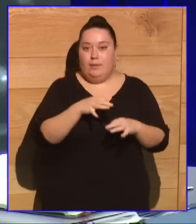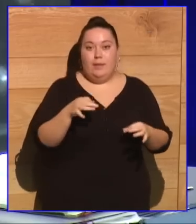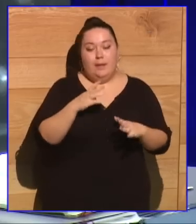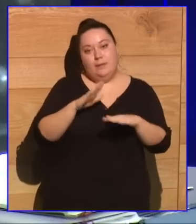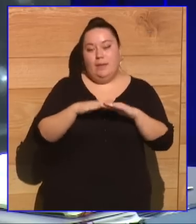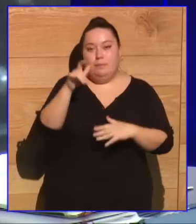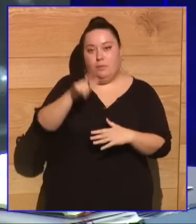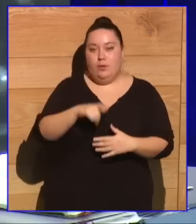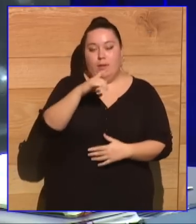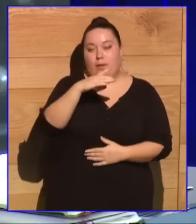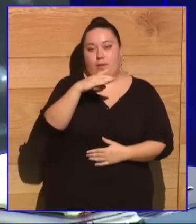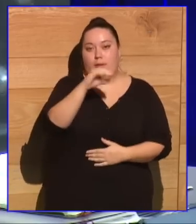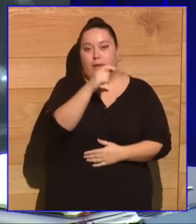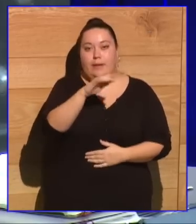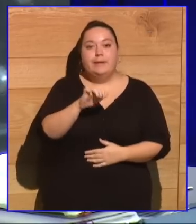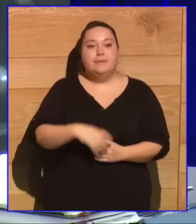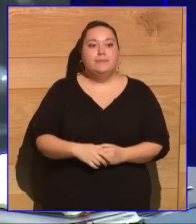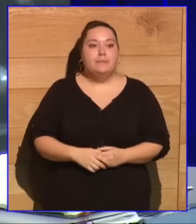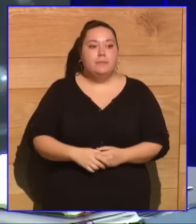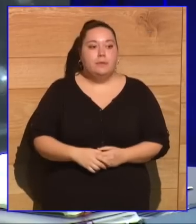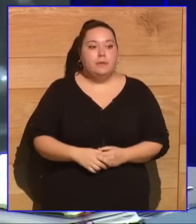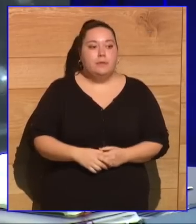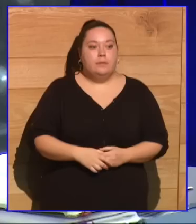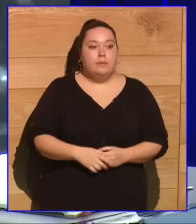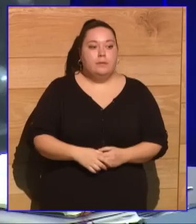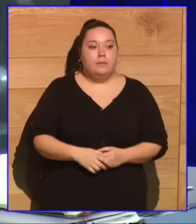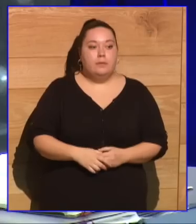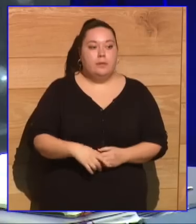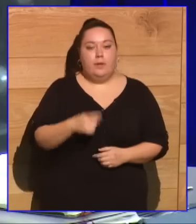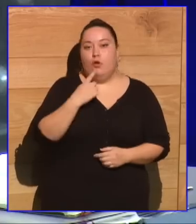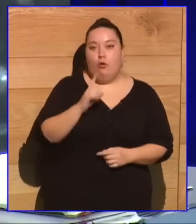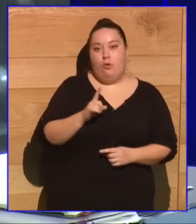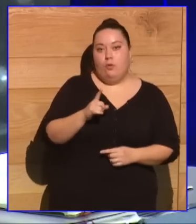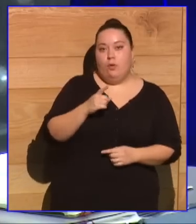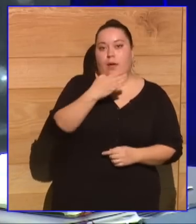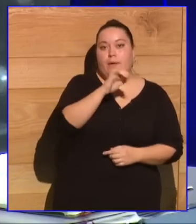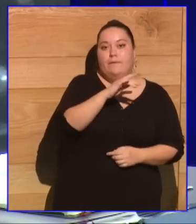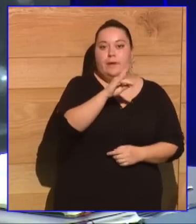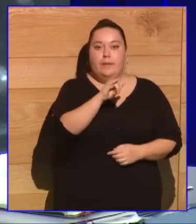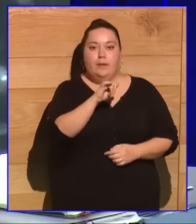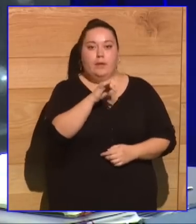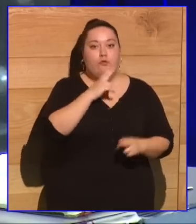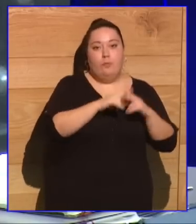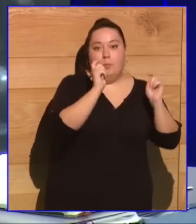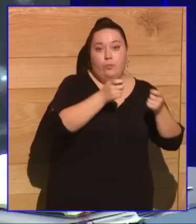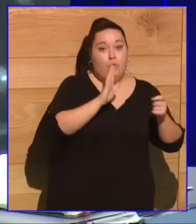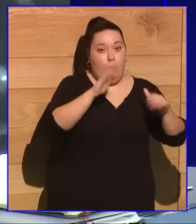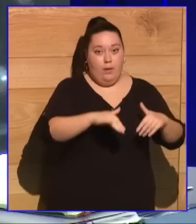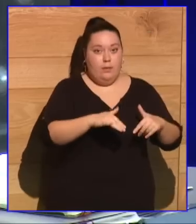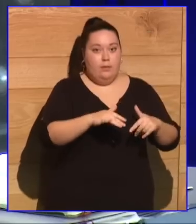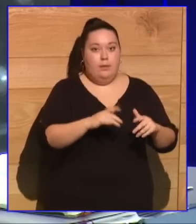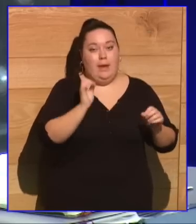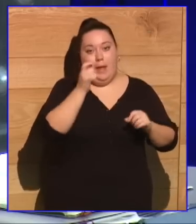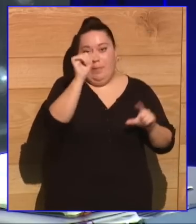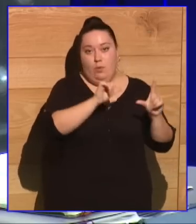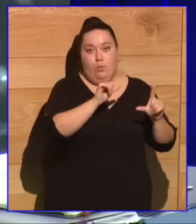Nicolas Cage, y Parker le dijo, no, vas a hacer de Birdie, ¿no? Haz el loco. Que no tiene nombre en la película, nunca se le asigna nombre en